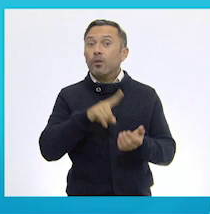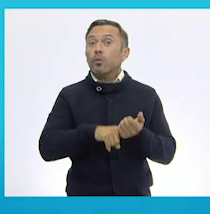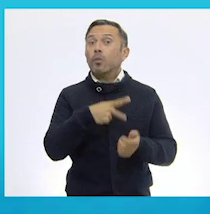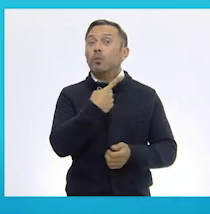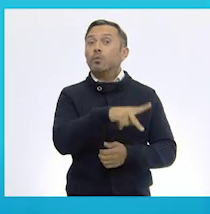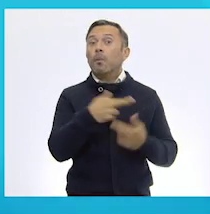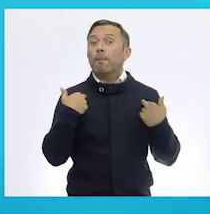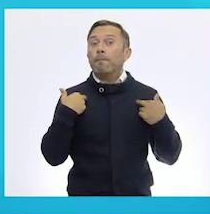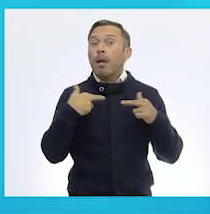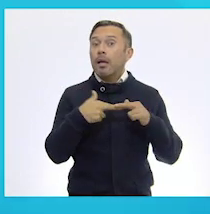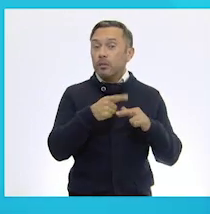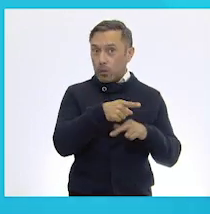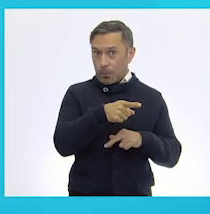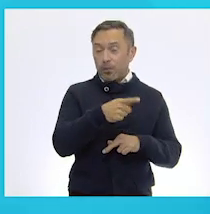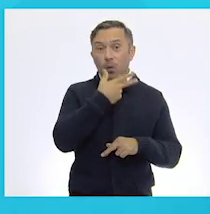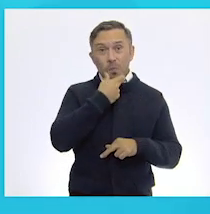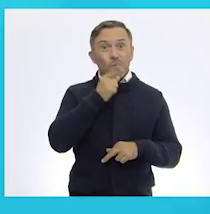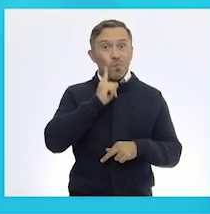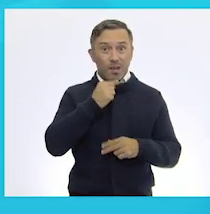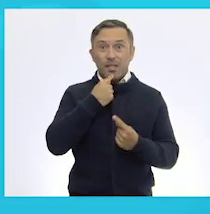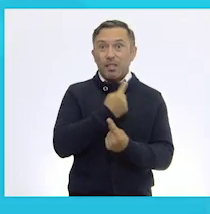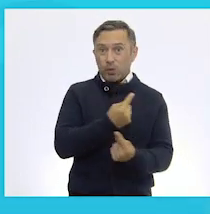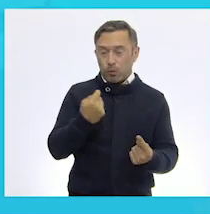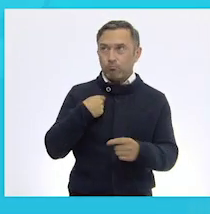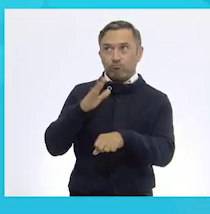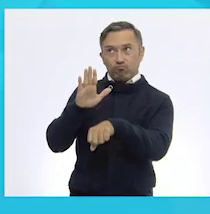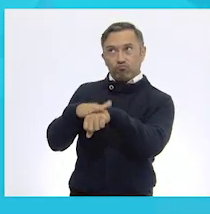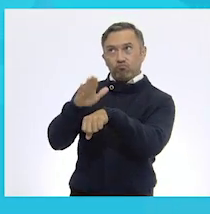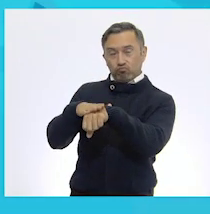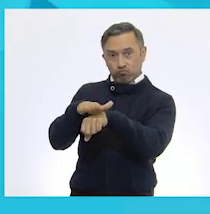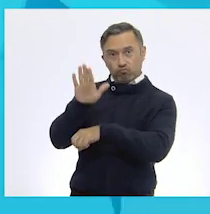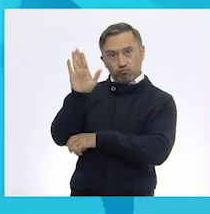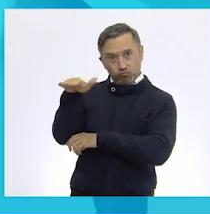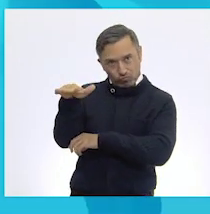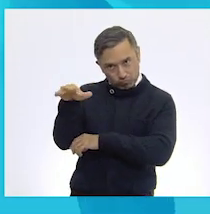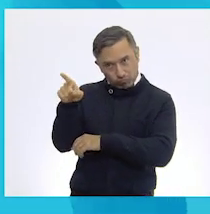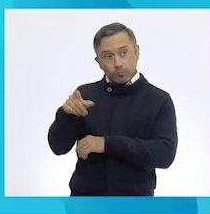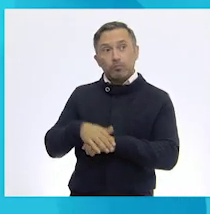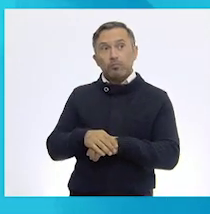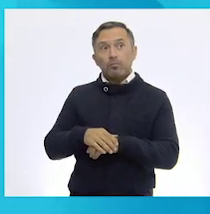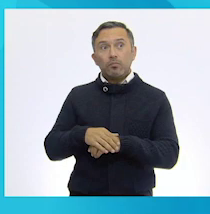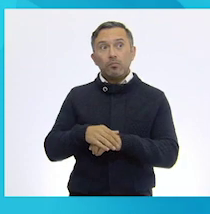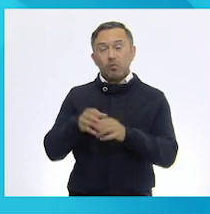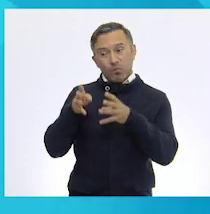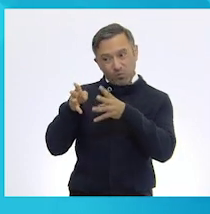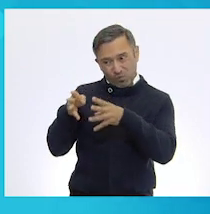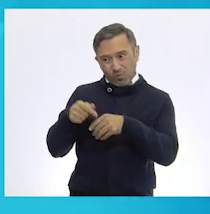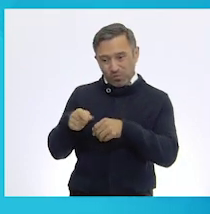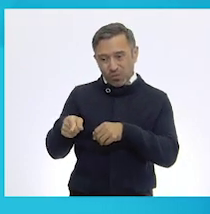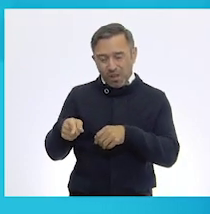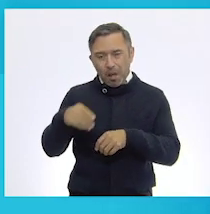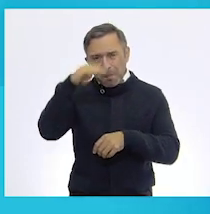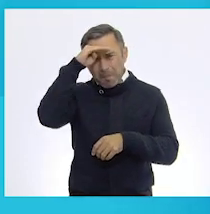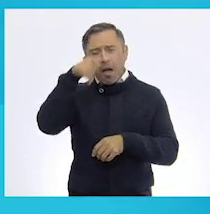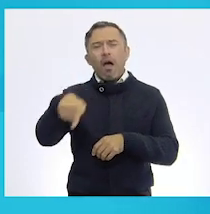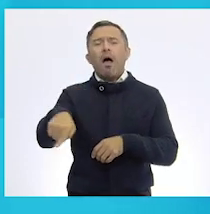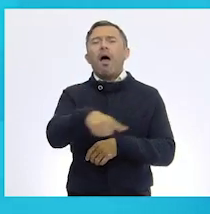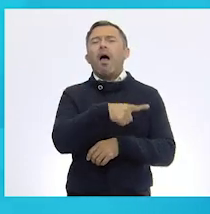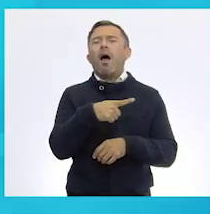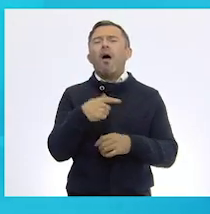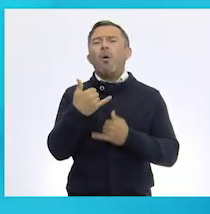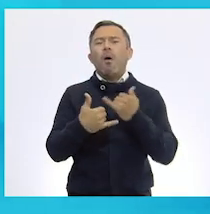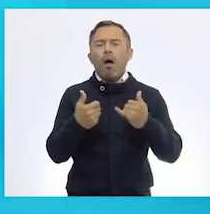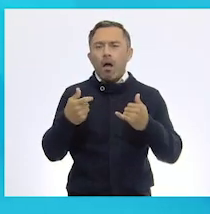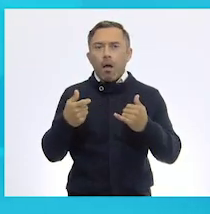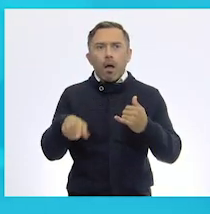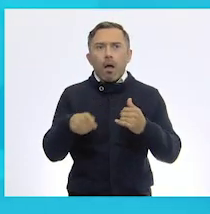llamó la atención a varias niñas y niños porque estaban en otros lugares y ella pensaba que estaban jugando en lugar de